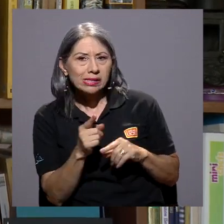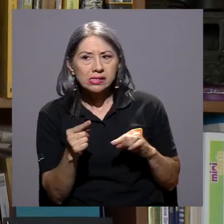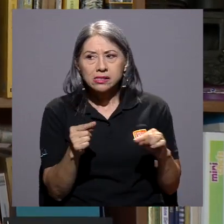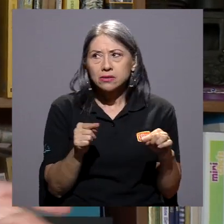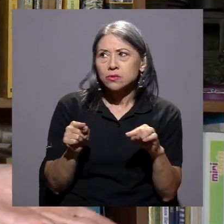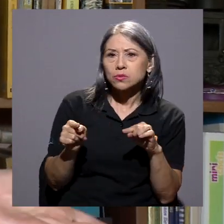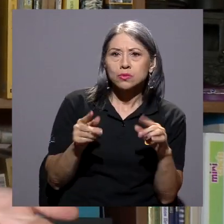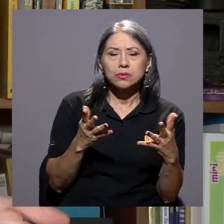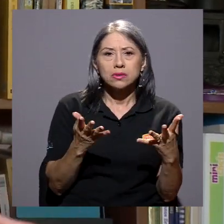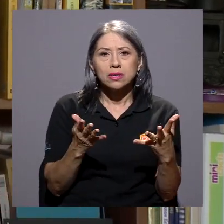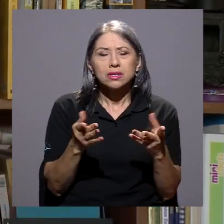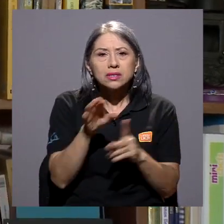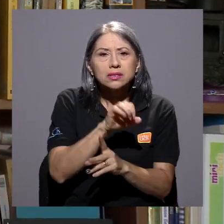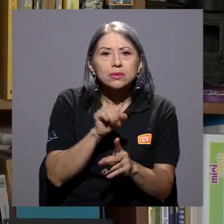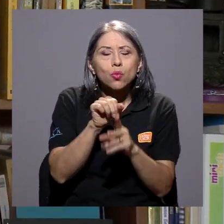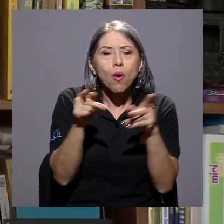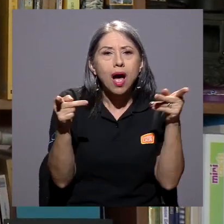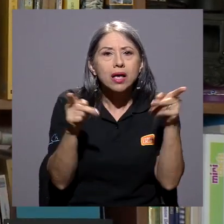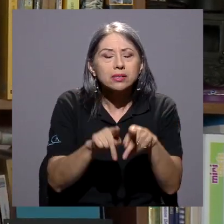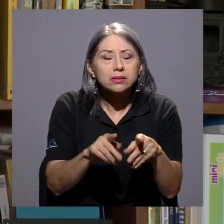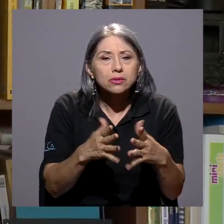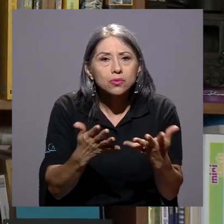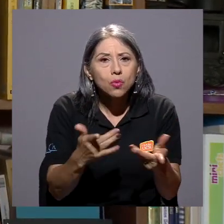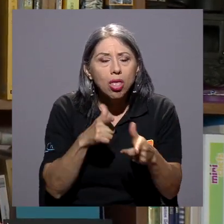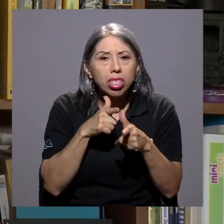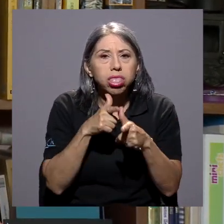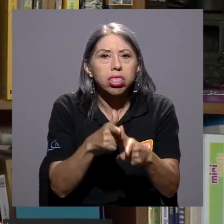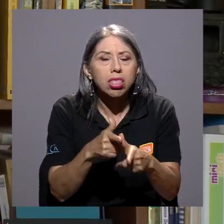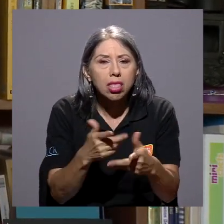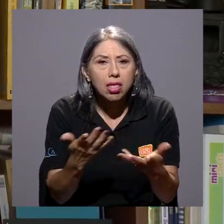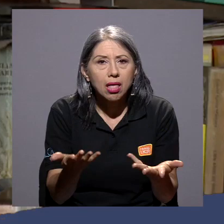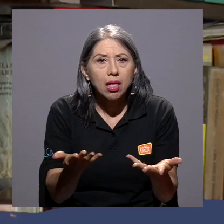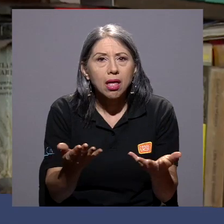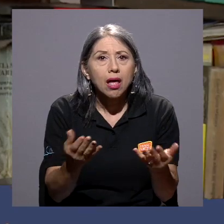Y bueno, en casos extremos genera